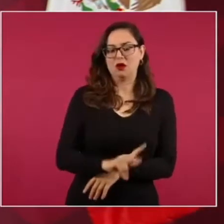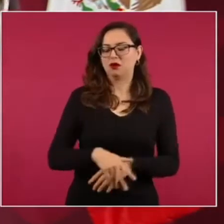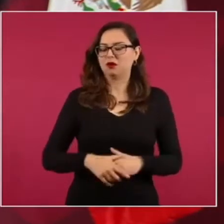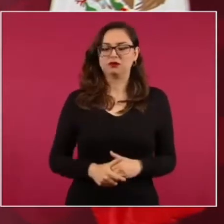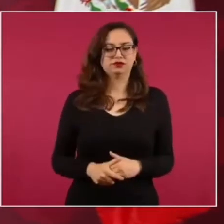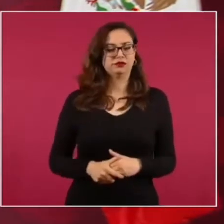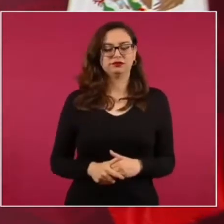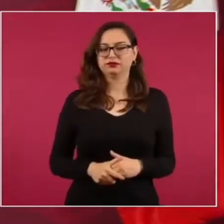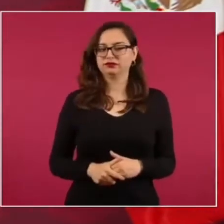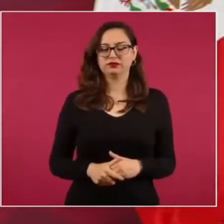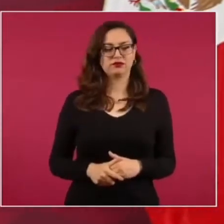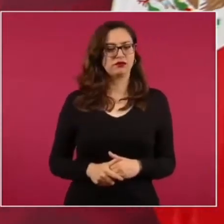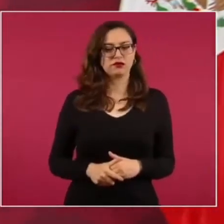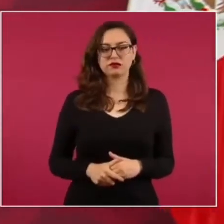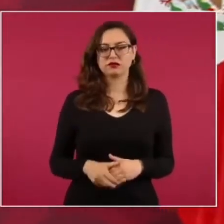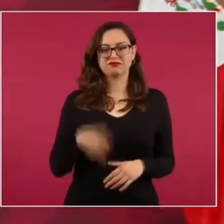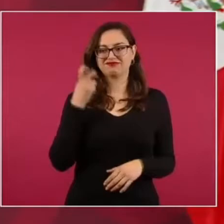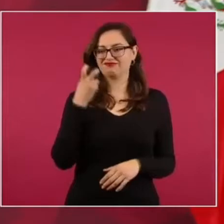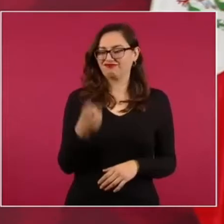Eso se acordó